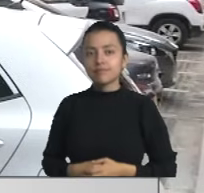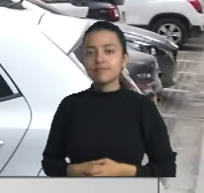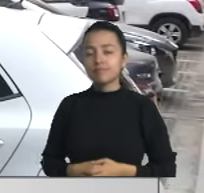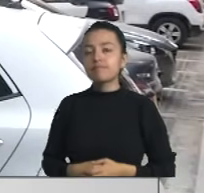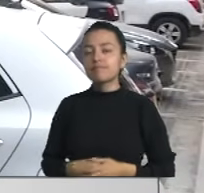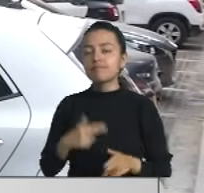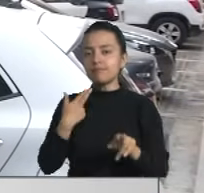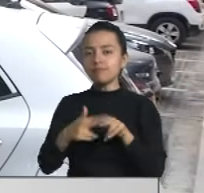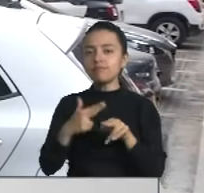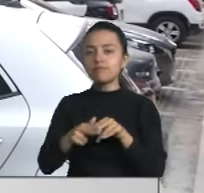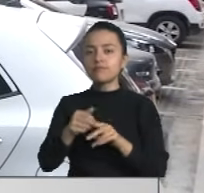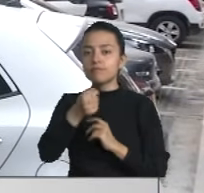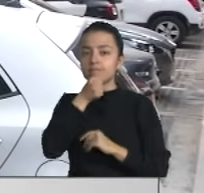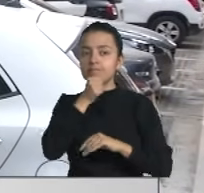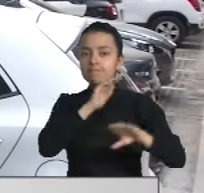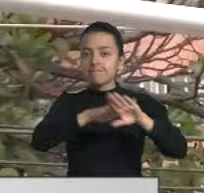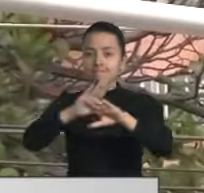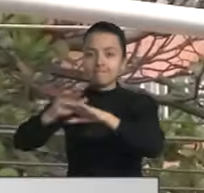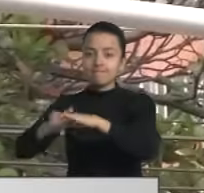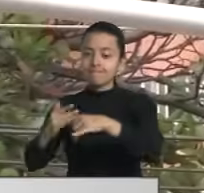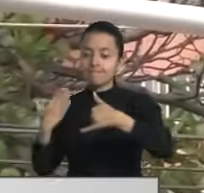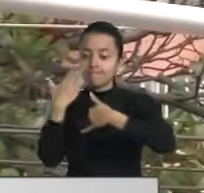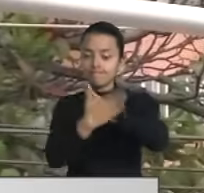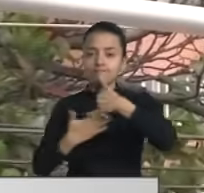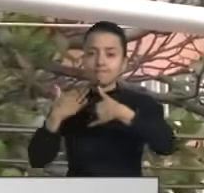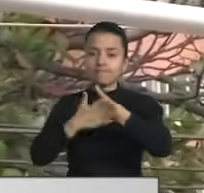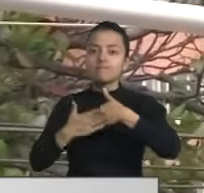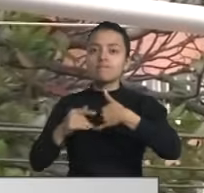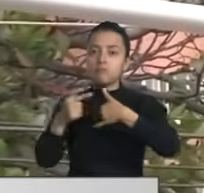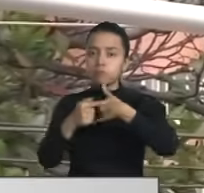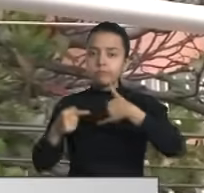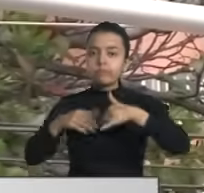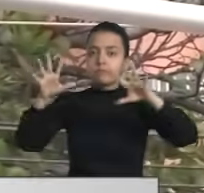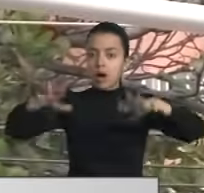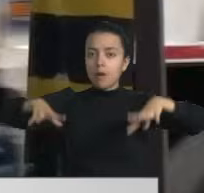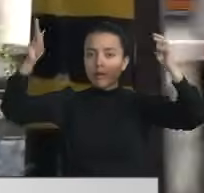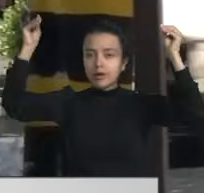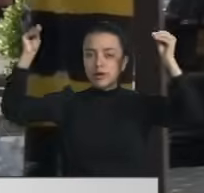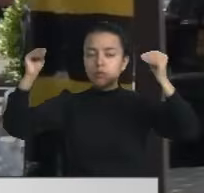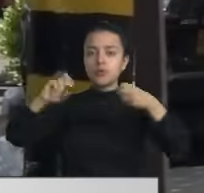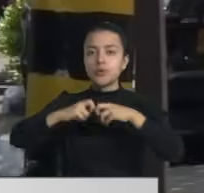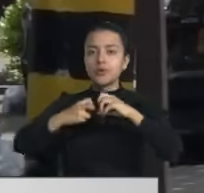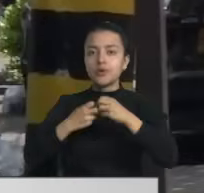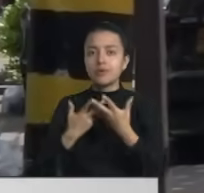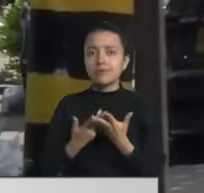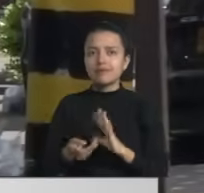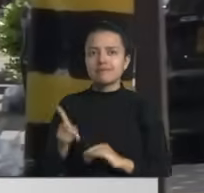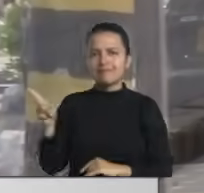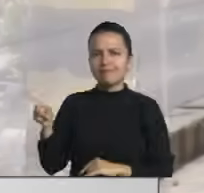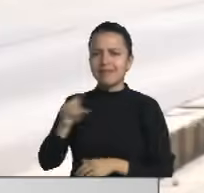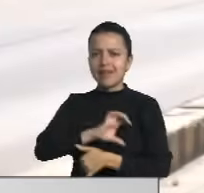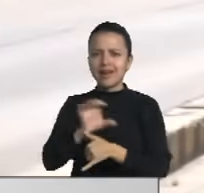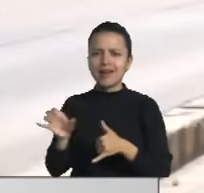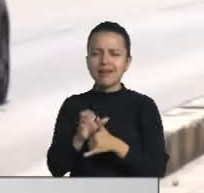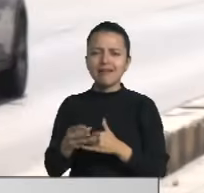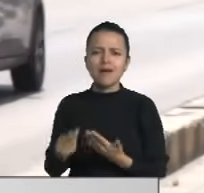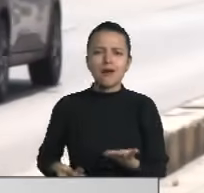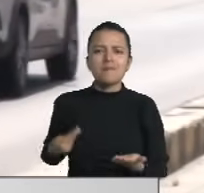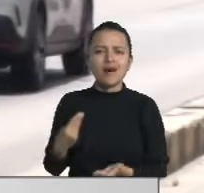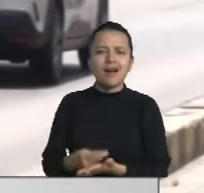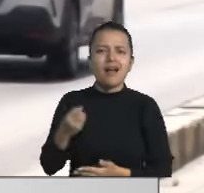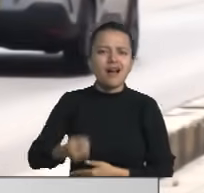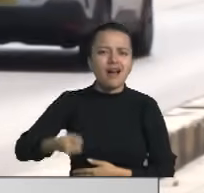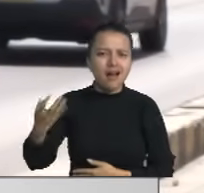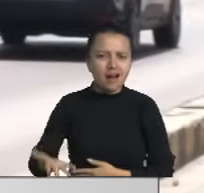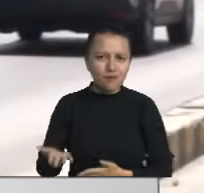Colombia, el Caribe sufre con un poco eficiente servicio de energía, además de las altas tarifas. Y en otros